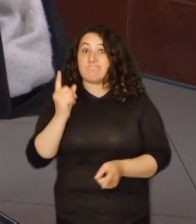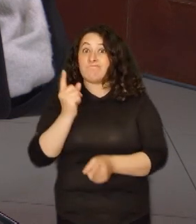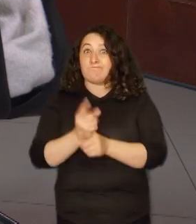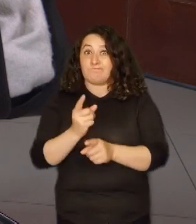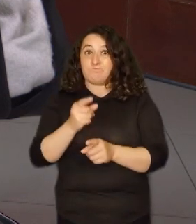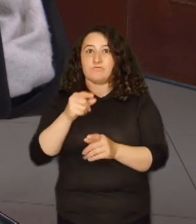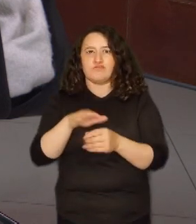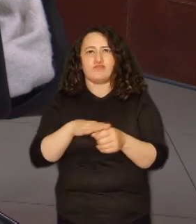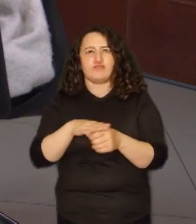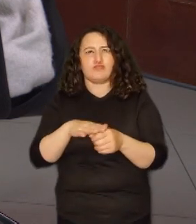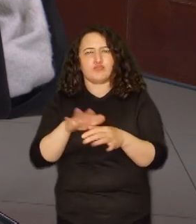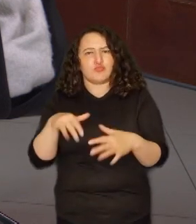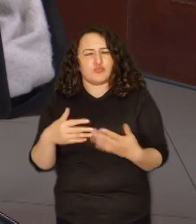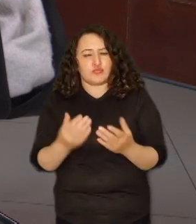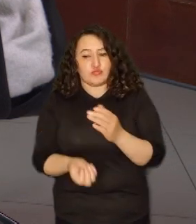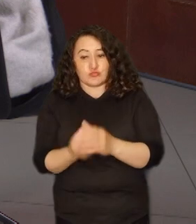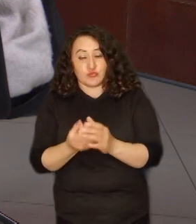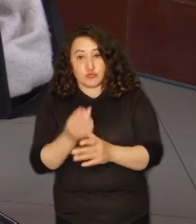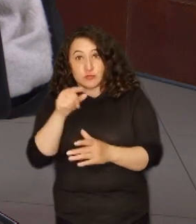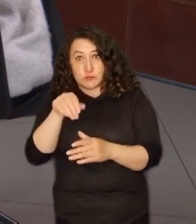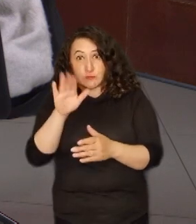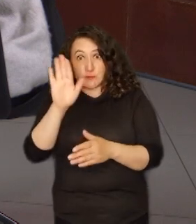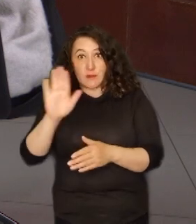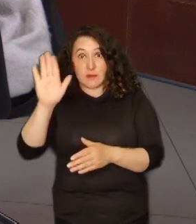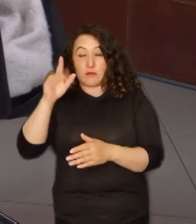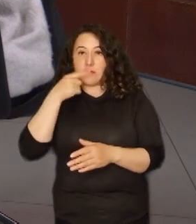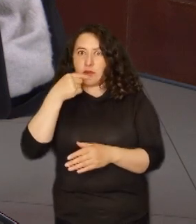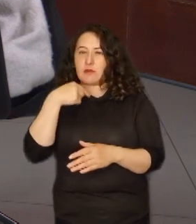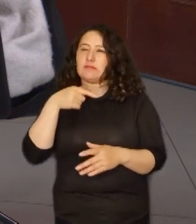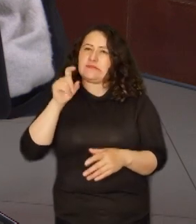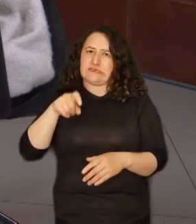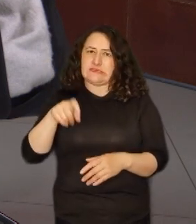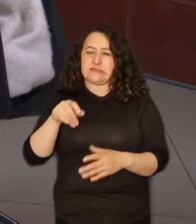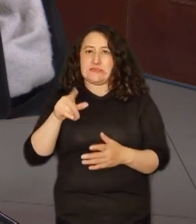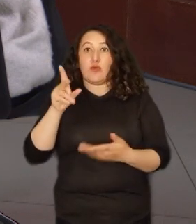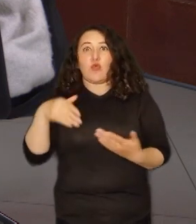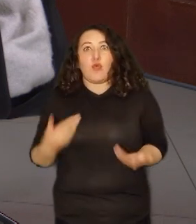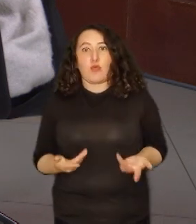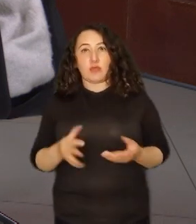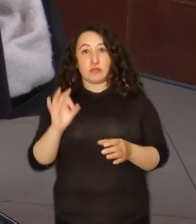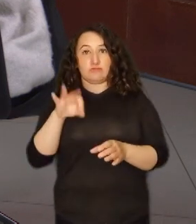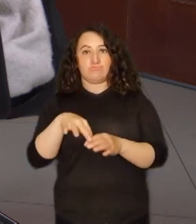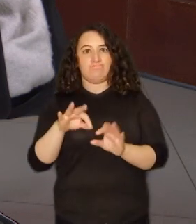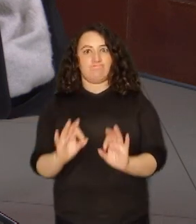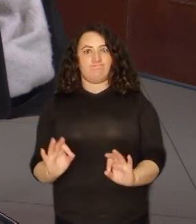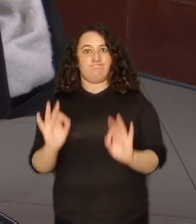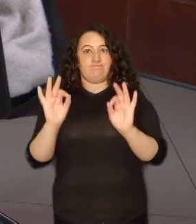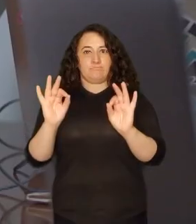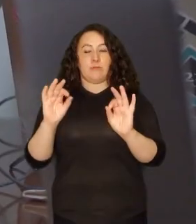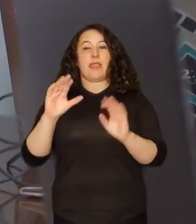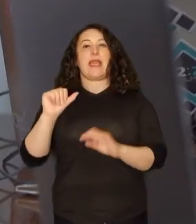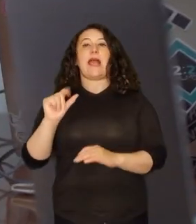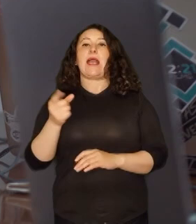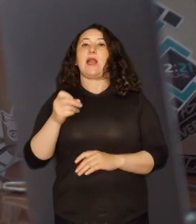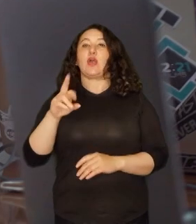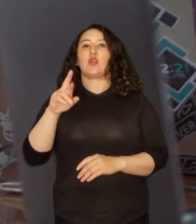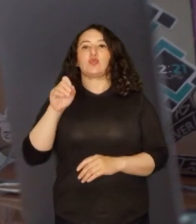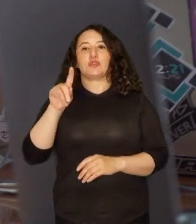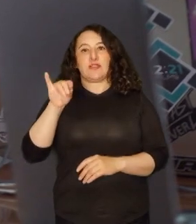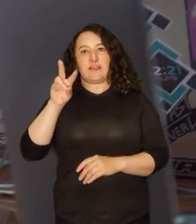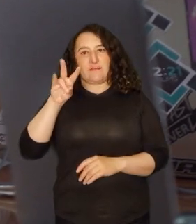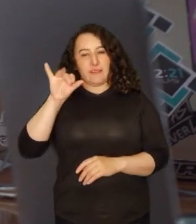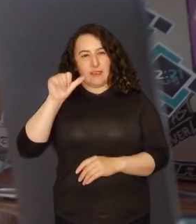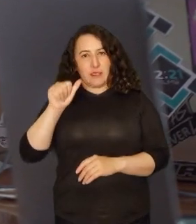Andrés. Frente a esta situación y debido a que los propios productores del departamento manifestaron la necesidad de disponer de semillas de calidad,